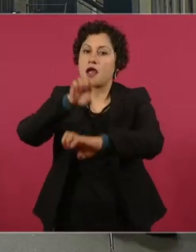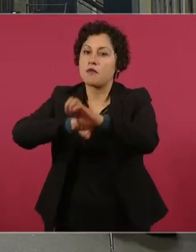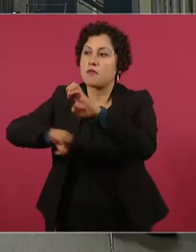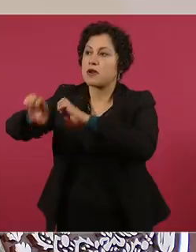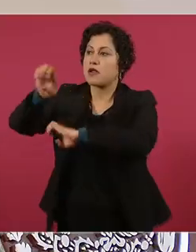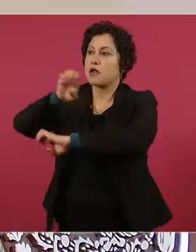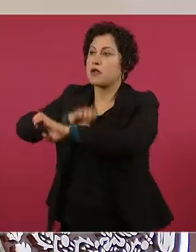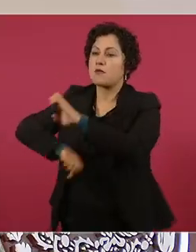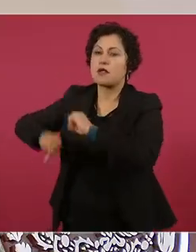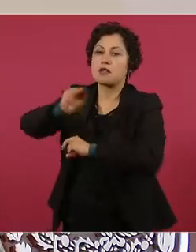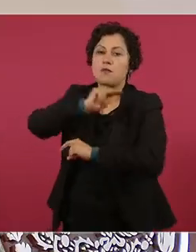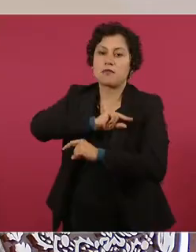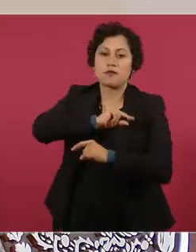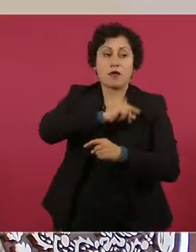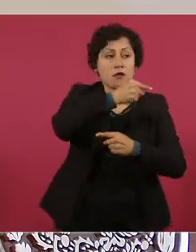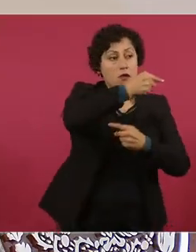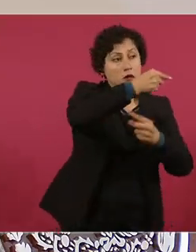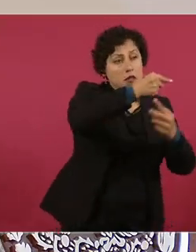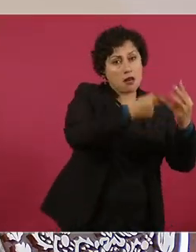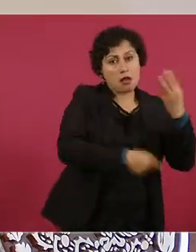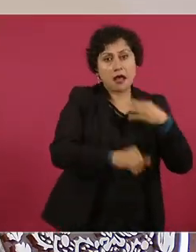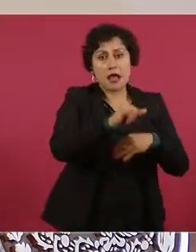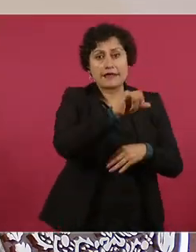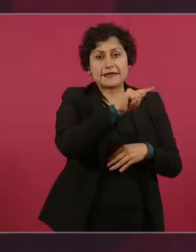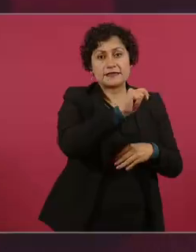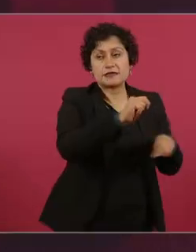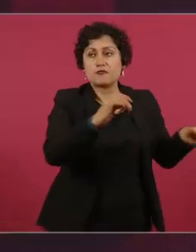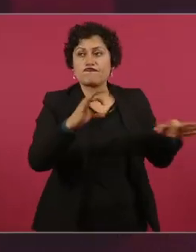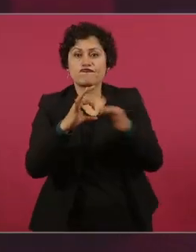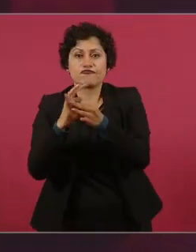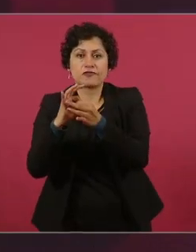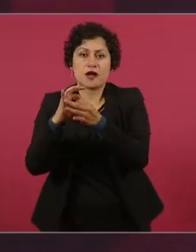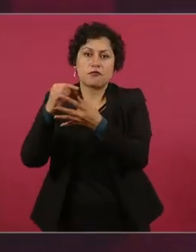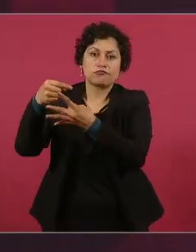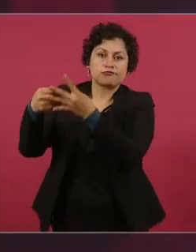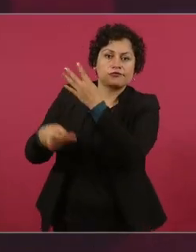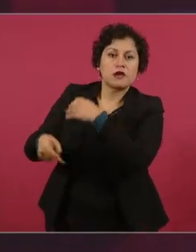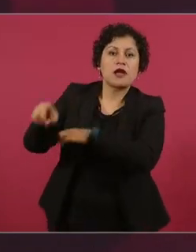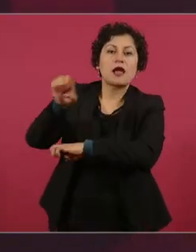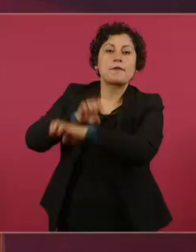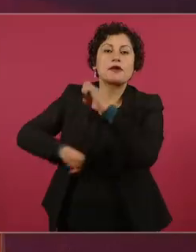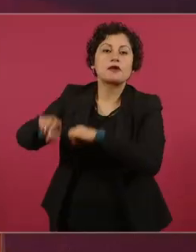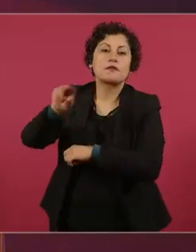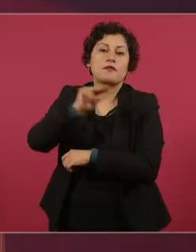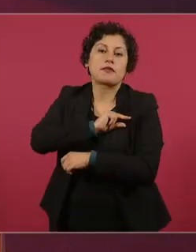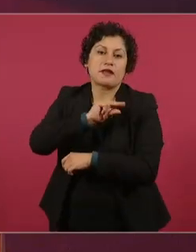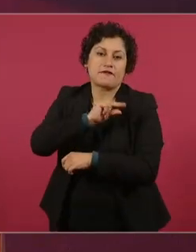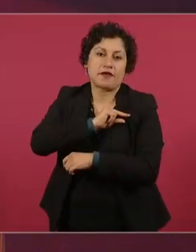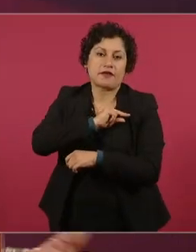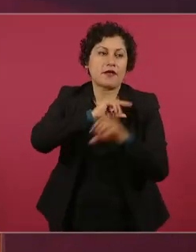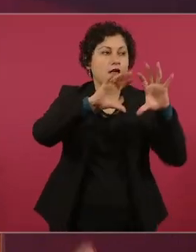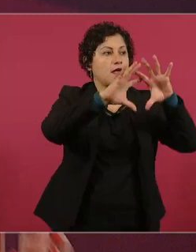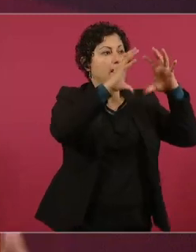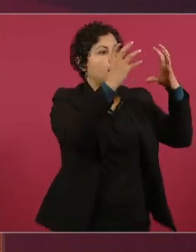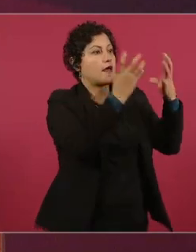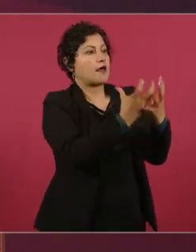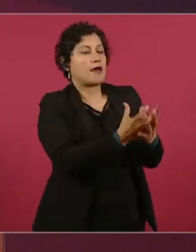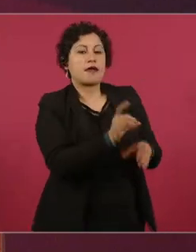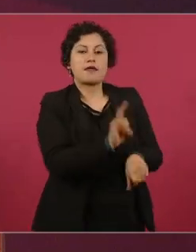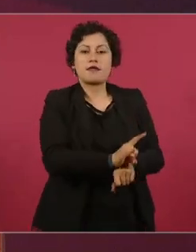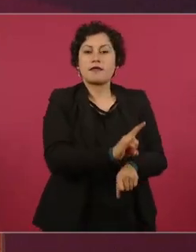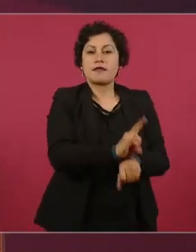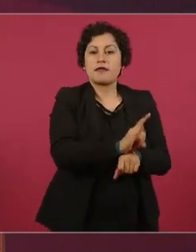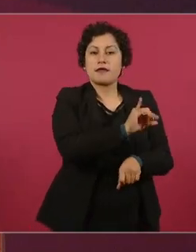privatizando paso a paso para convertir al Issste en un cascarón. ¿Qué cosa es